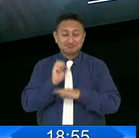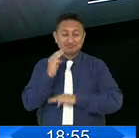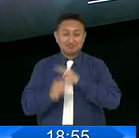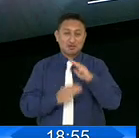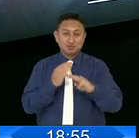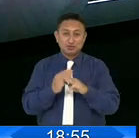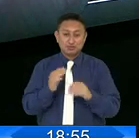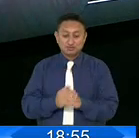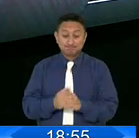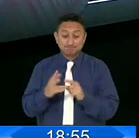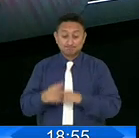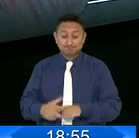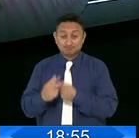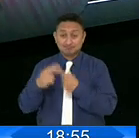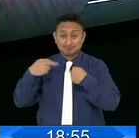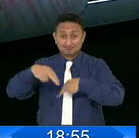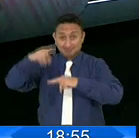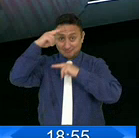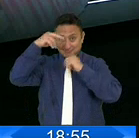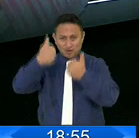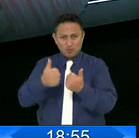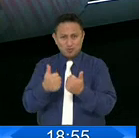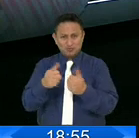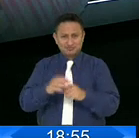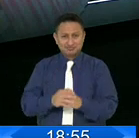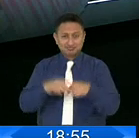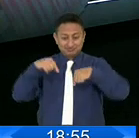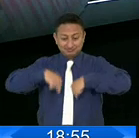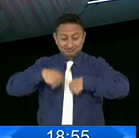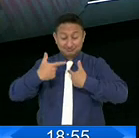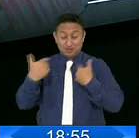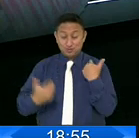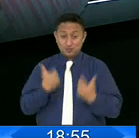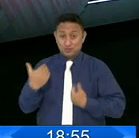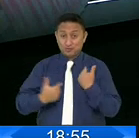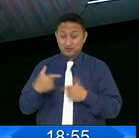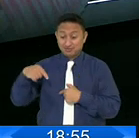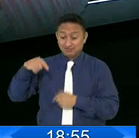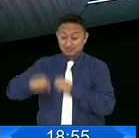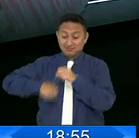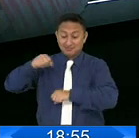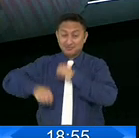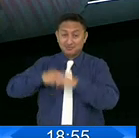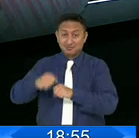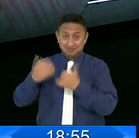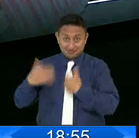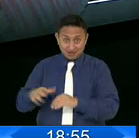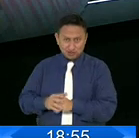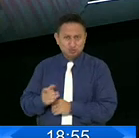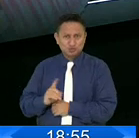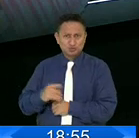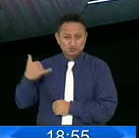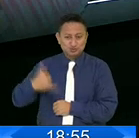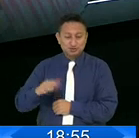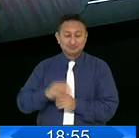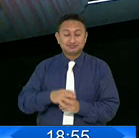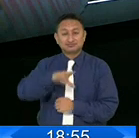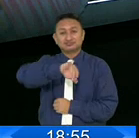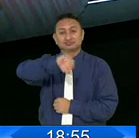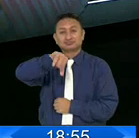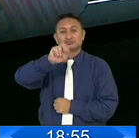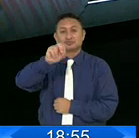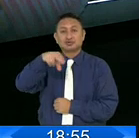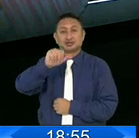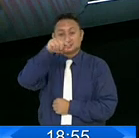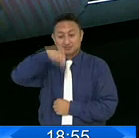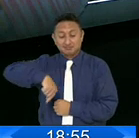mundo. Iniciamos este noticiero con buenas noticias porque las alegrías en el ciclismo ecuatoriano no terminan. Jonathan Narváez consiguió